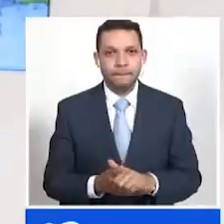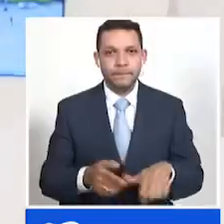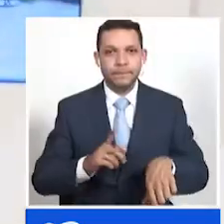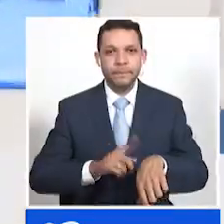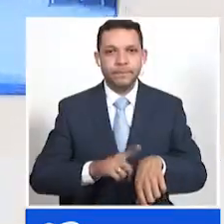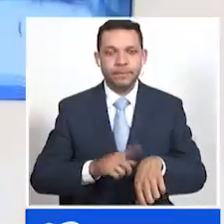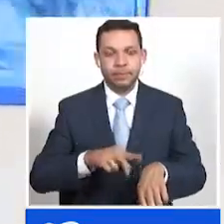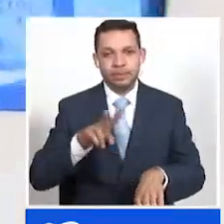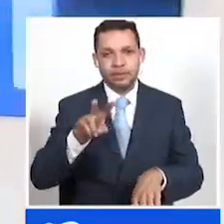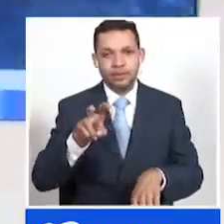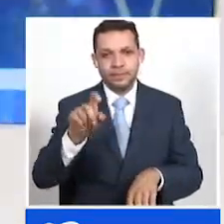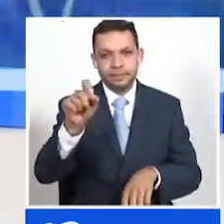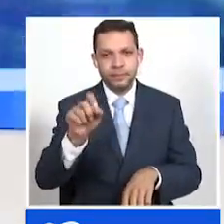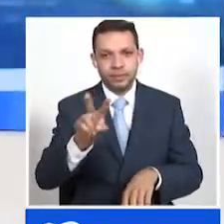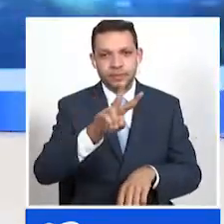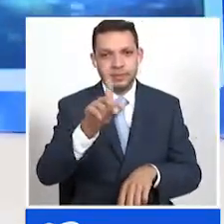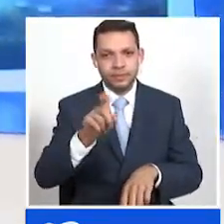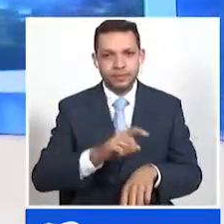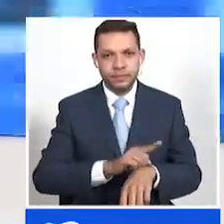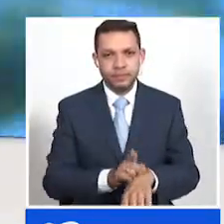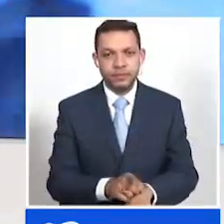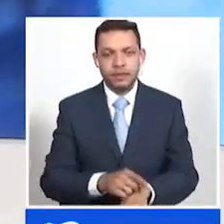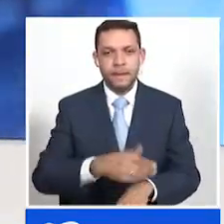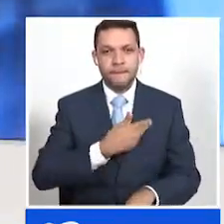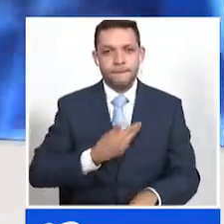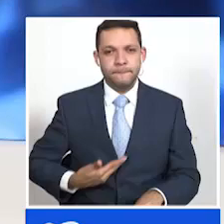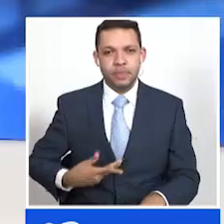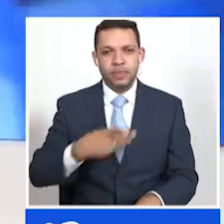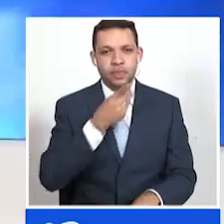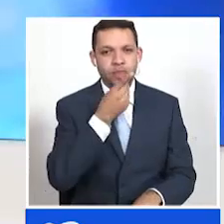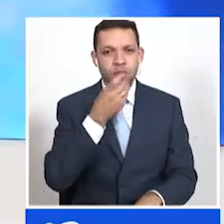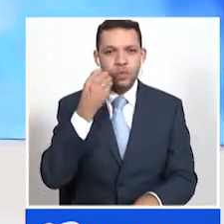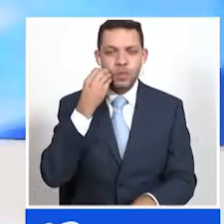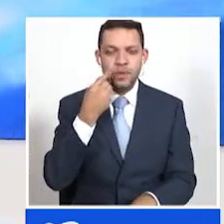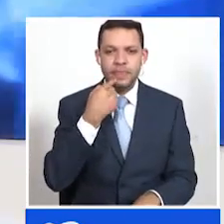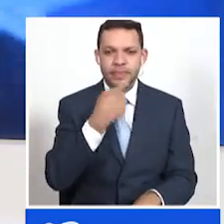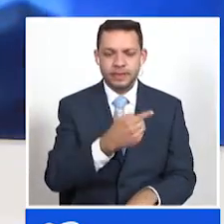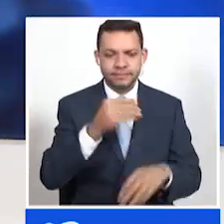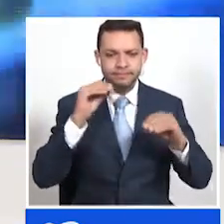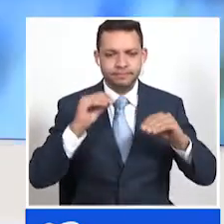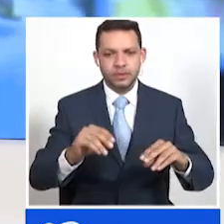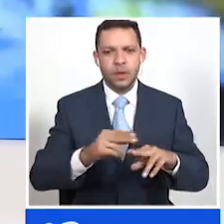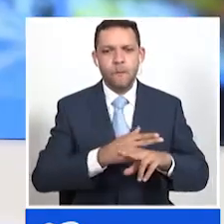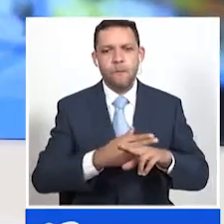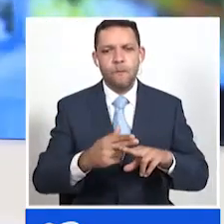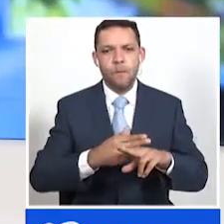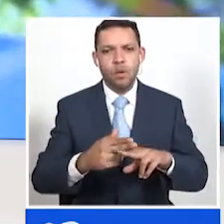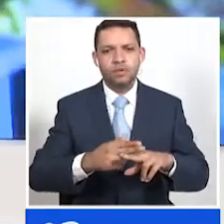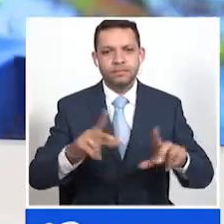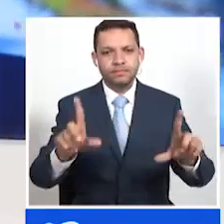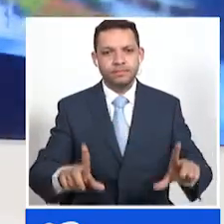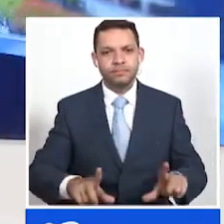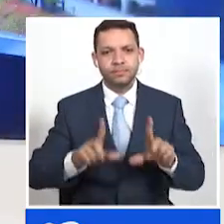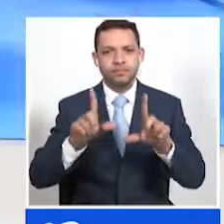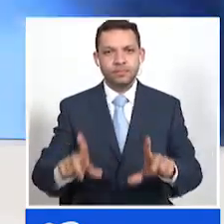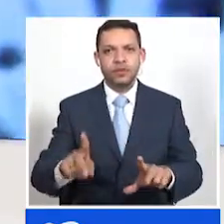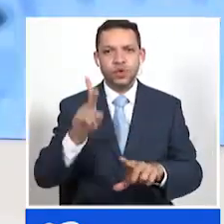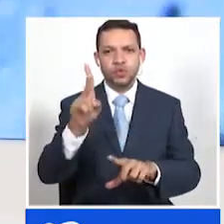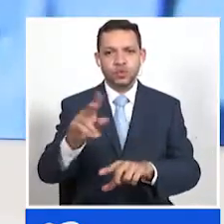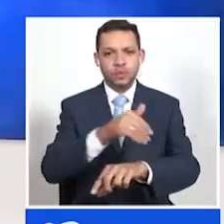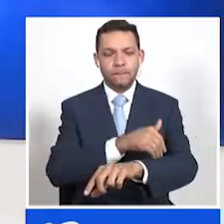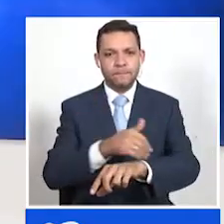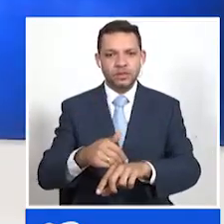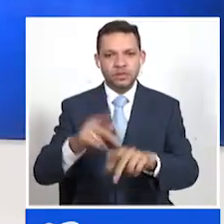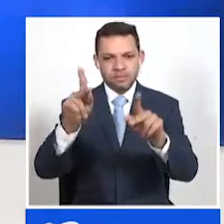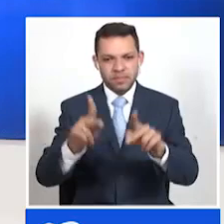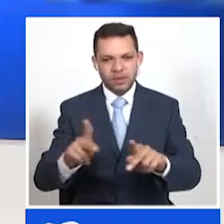7:27. Continuamos con más Telecafé Noticias. El presidente de la República, Iván Duque Márquez, ha manifestado que en las próximas horas se estaría ya certificando los 2 millones de vacunados en